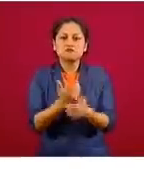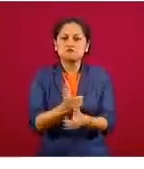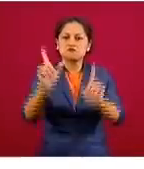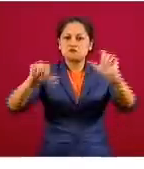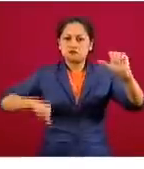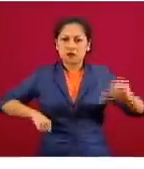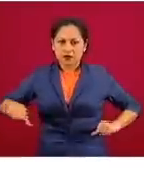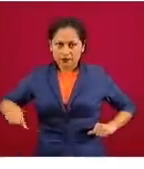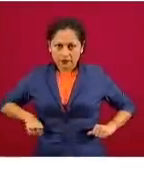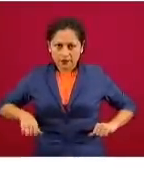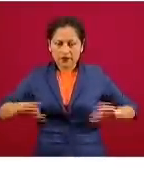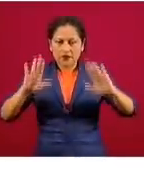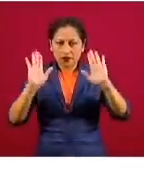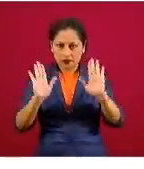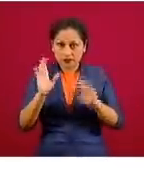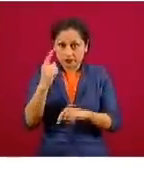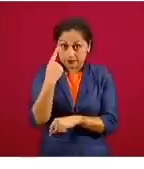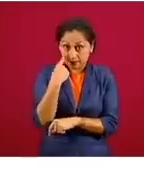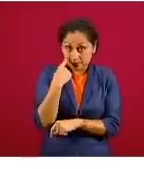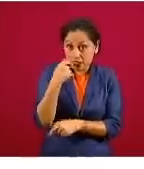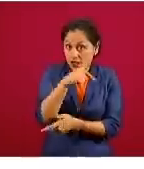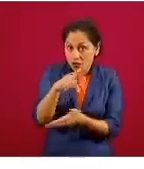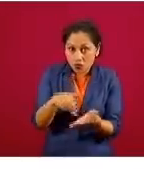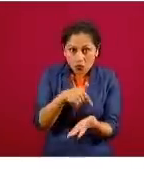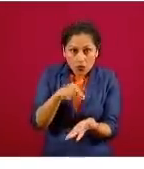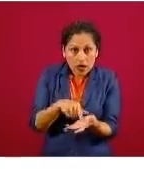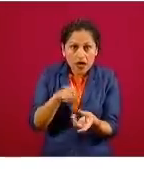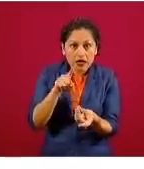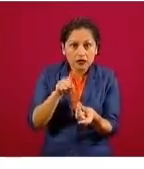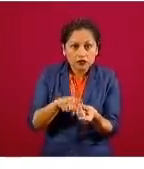los municipios donde hay baja o nula transmisión,